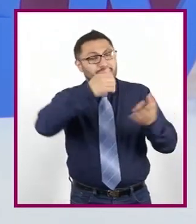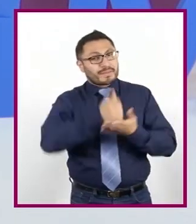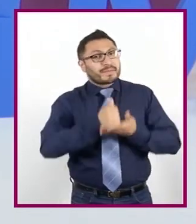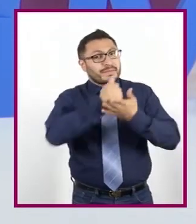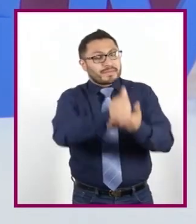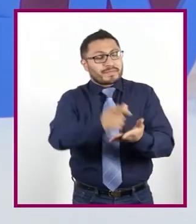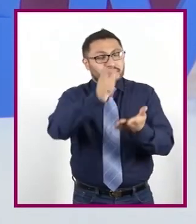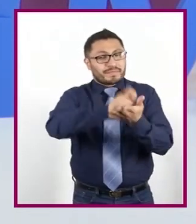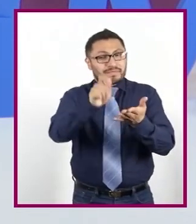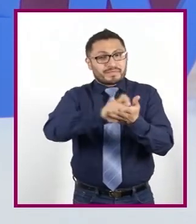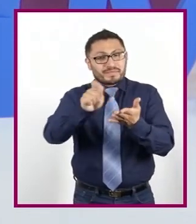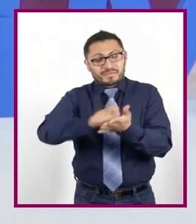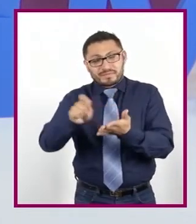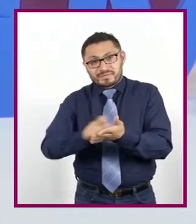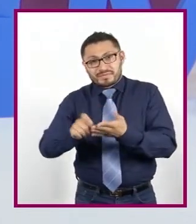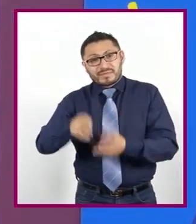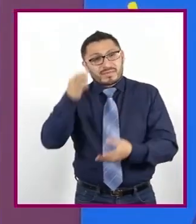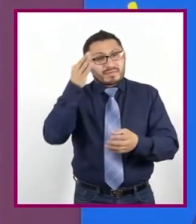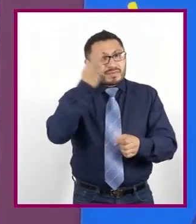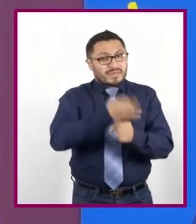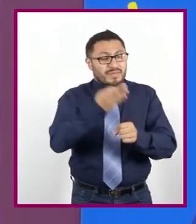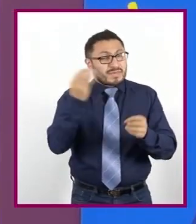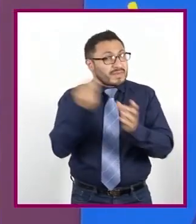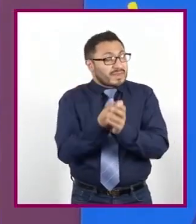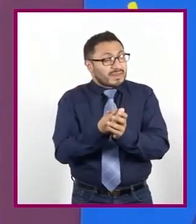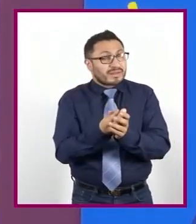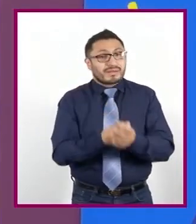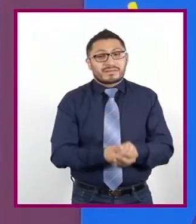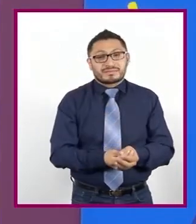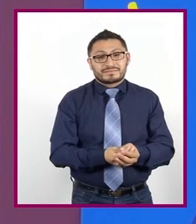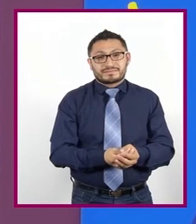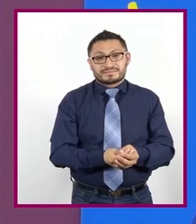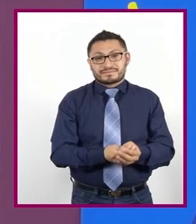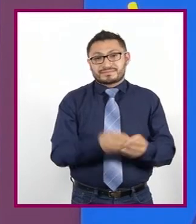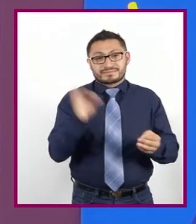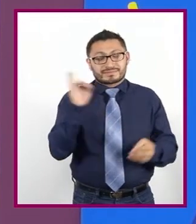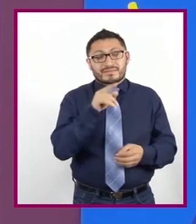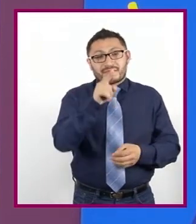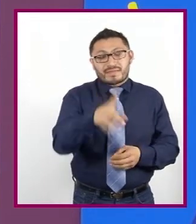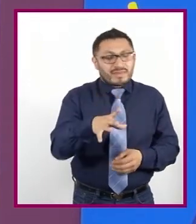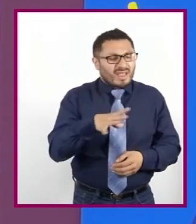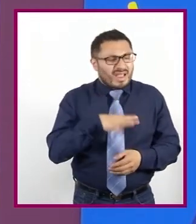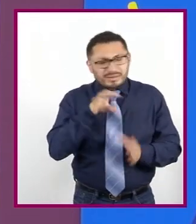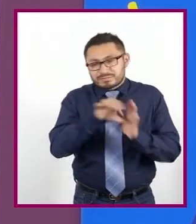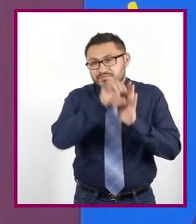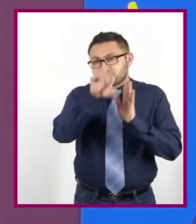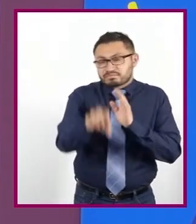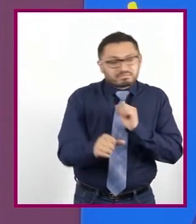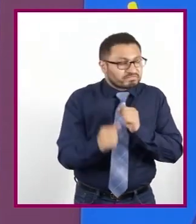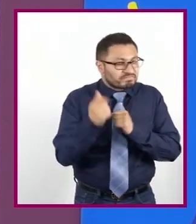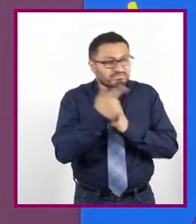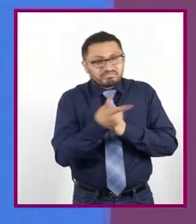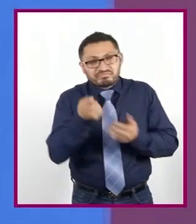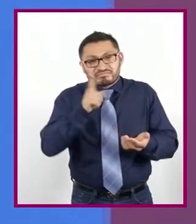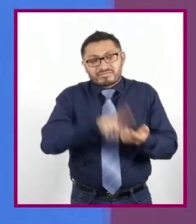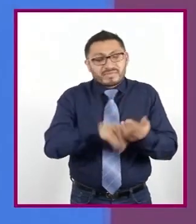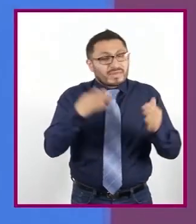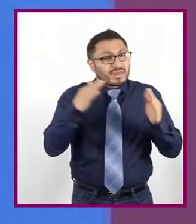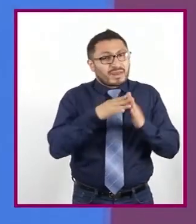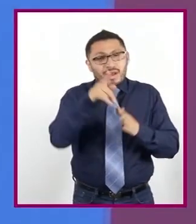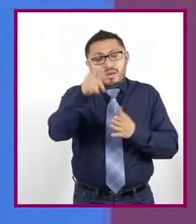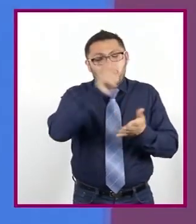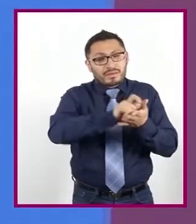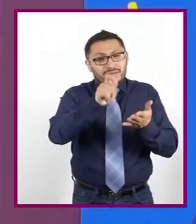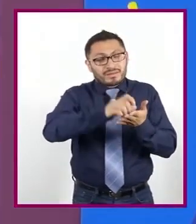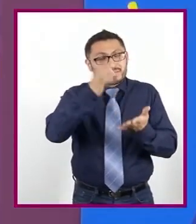de los apuntes que han tomado en esta sesión, si tienen algún ejemplo en casa, redacten en su